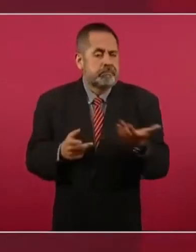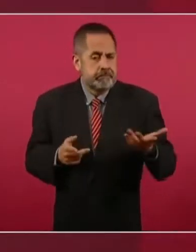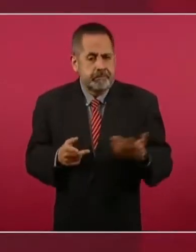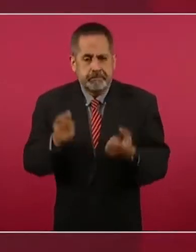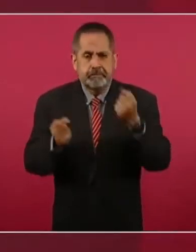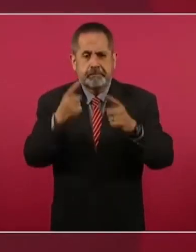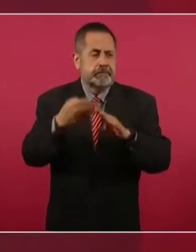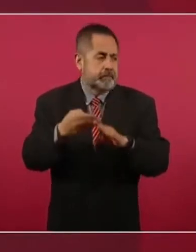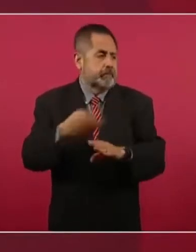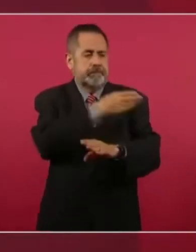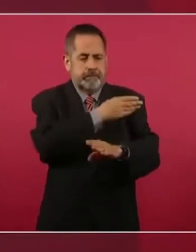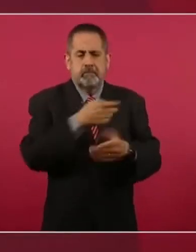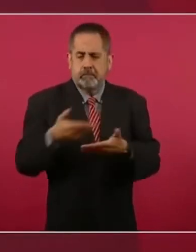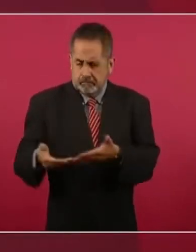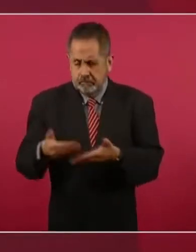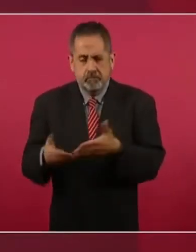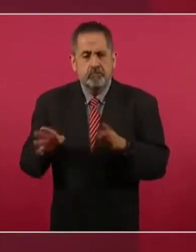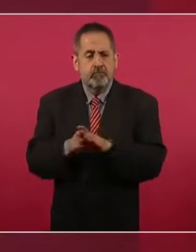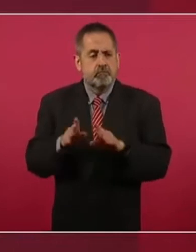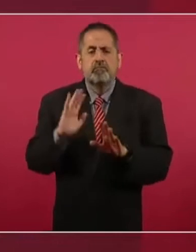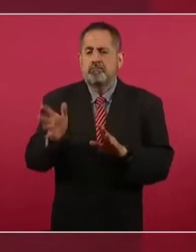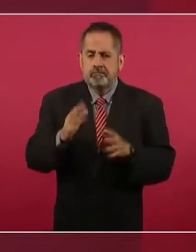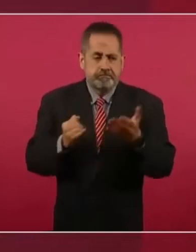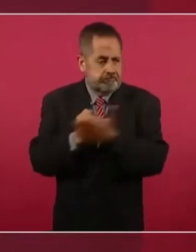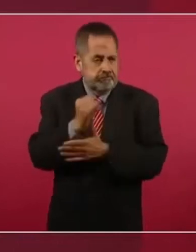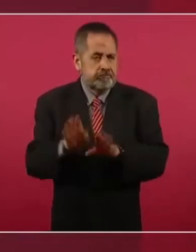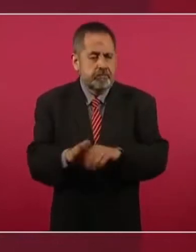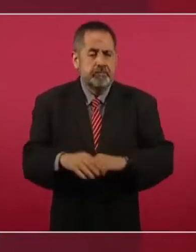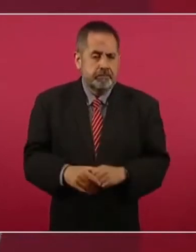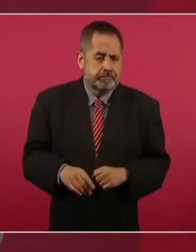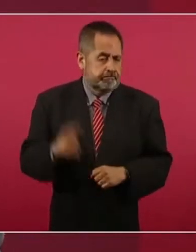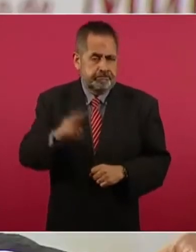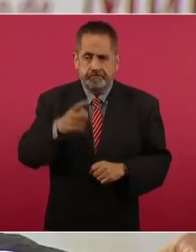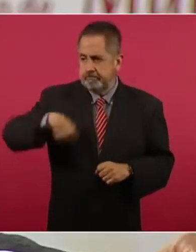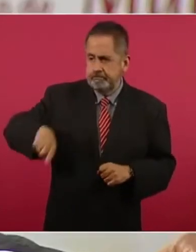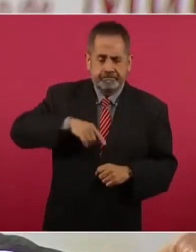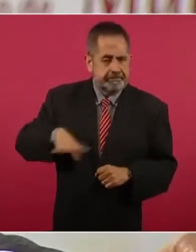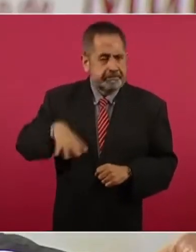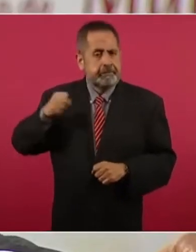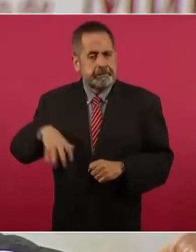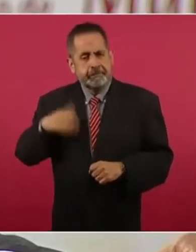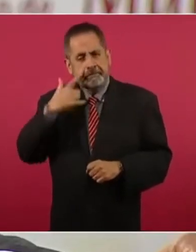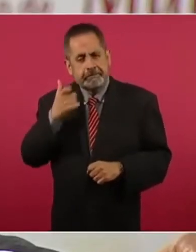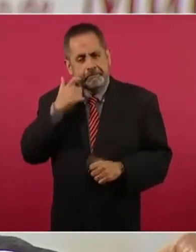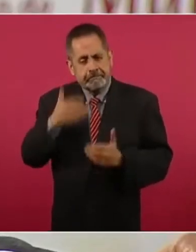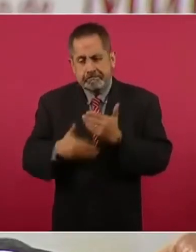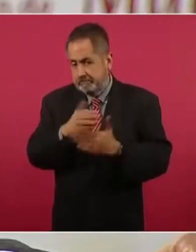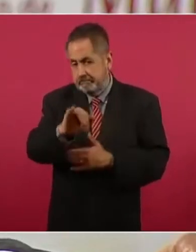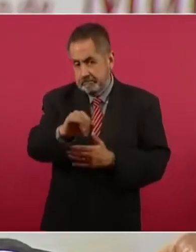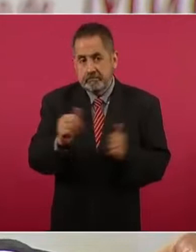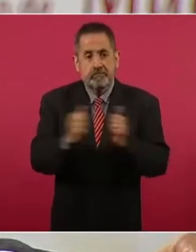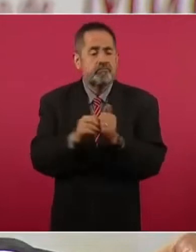algunos casos de esta administración, pero sí decir que es un esfuerzo que se lleva a cabo fundamentalmente con